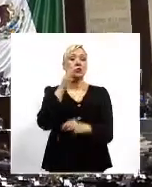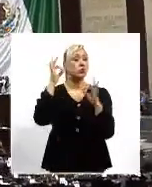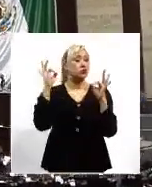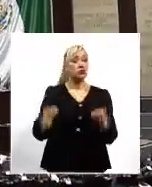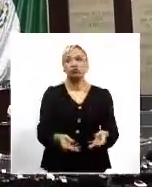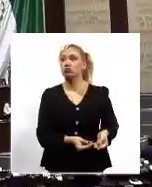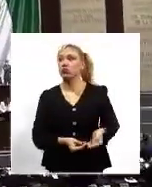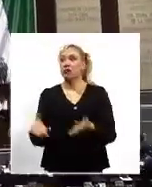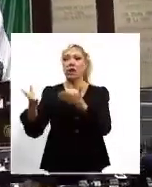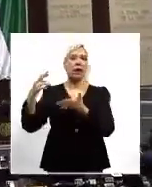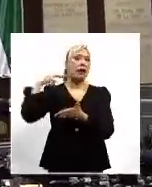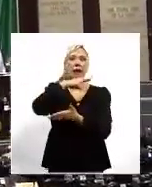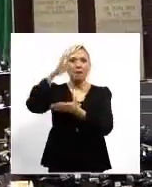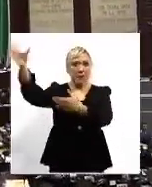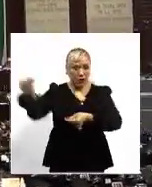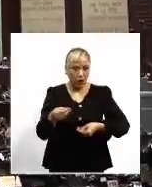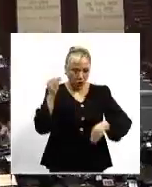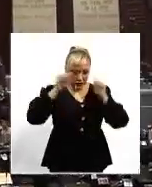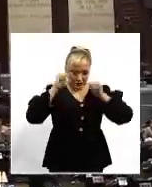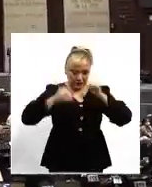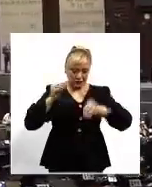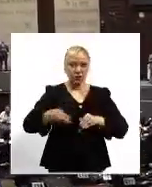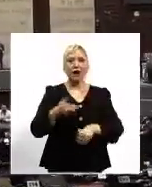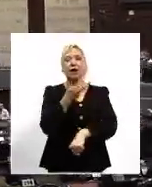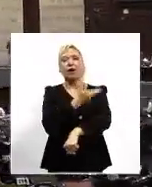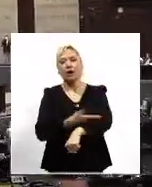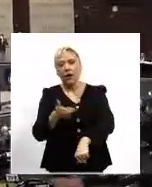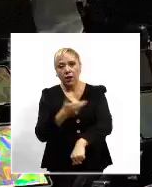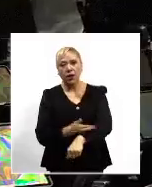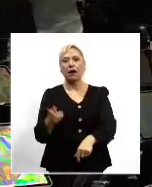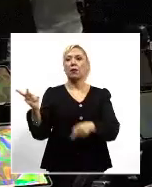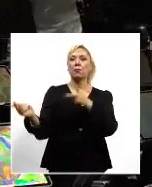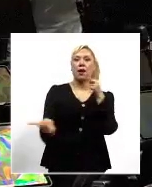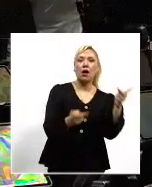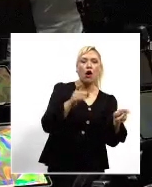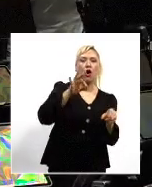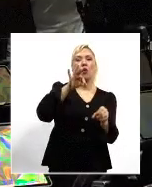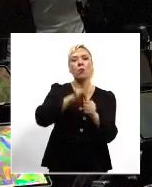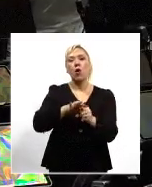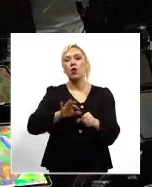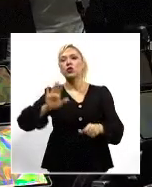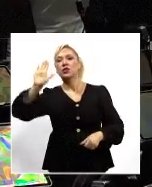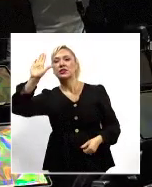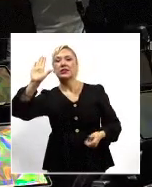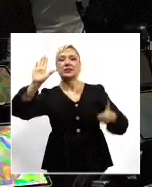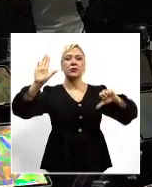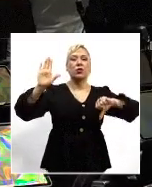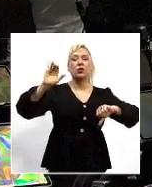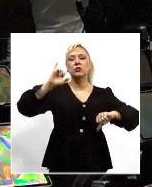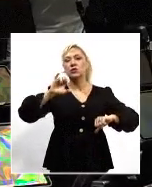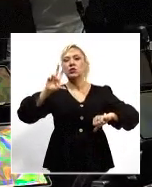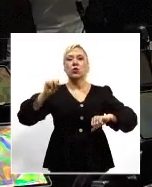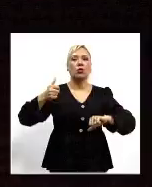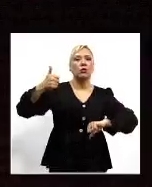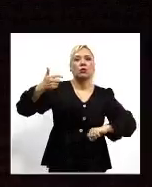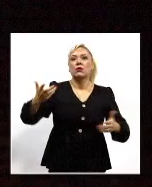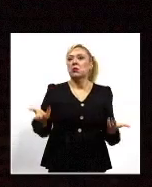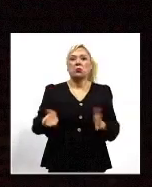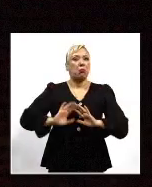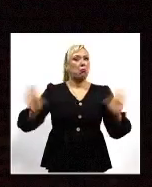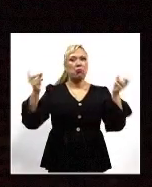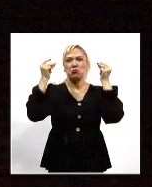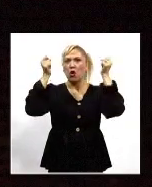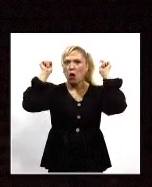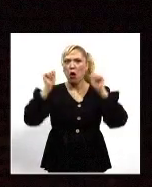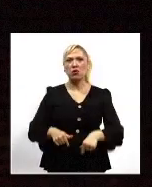de urgente, por lo que se dispensaron todos los trámites legislativos y fue discutida y votada inmediatamente. La mayoría